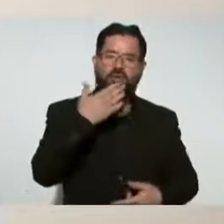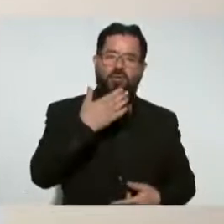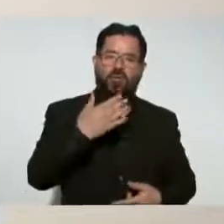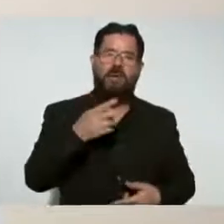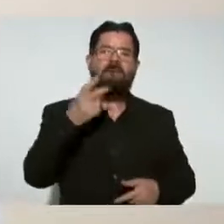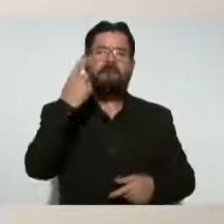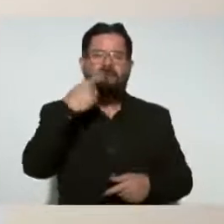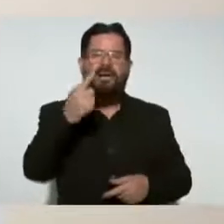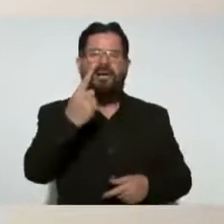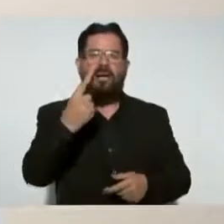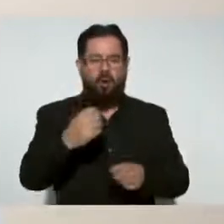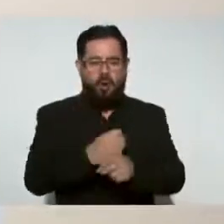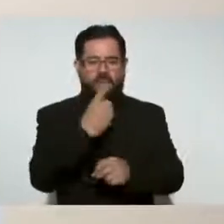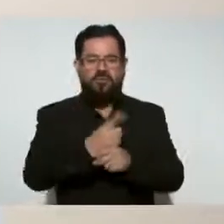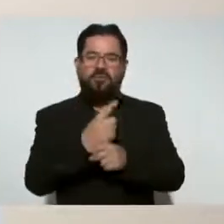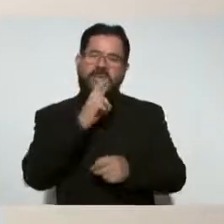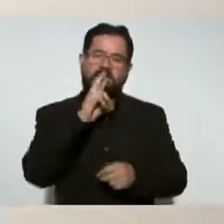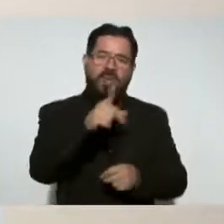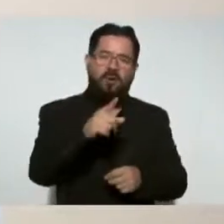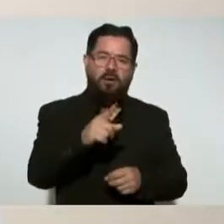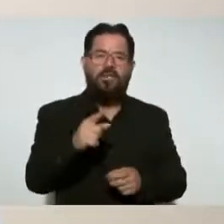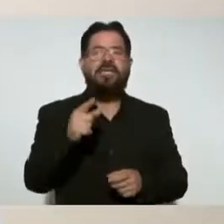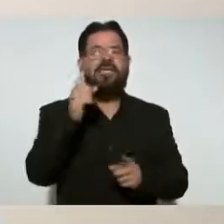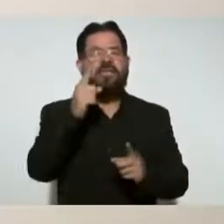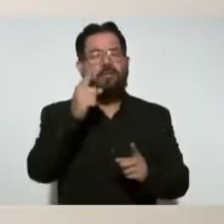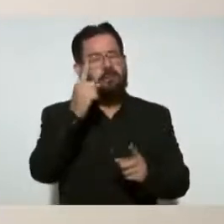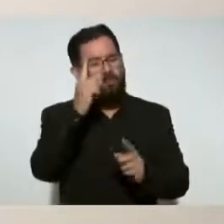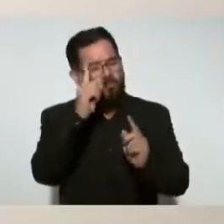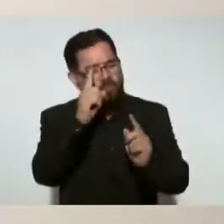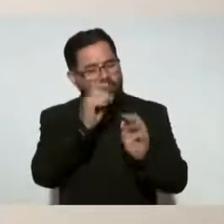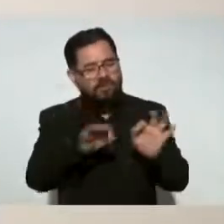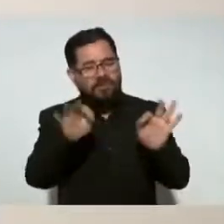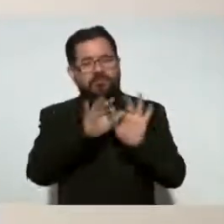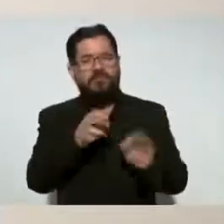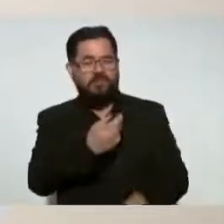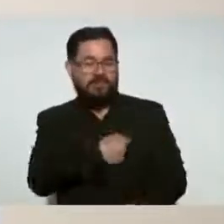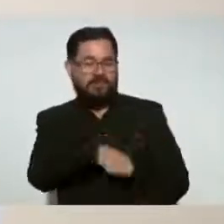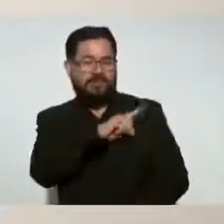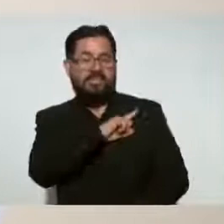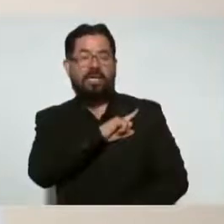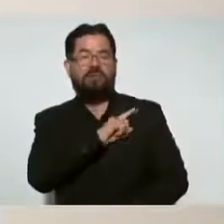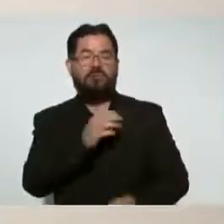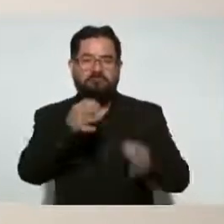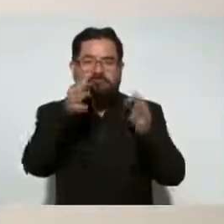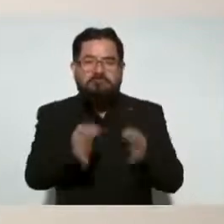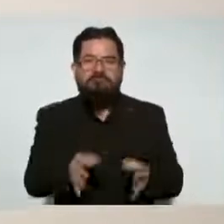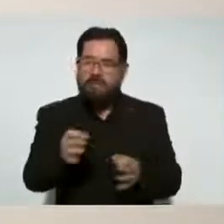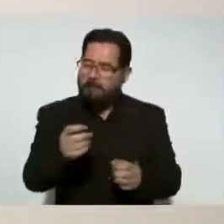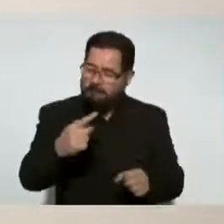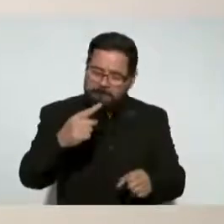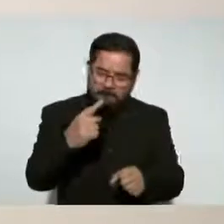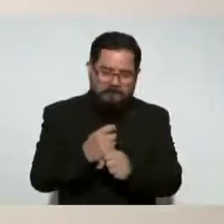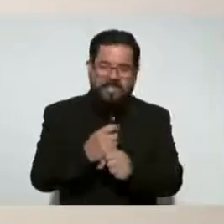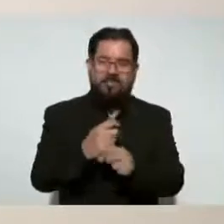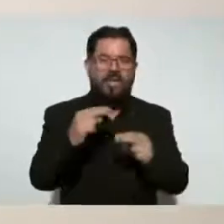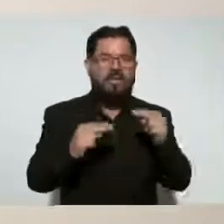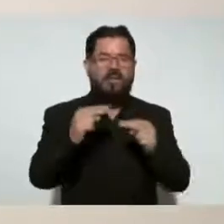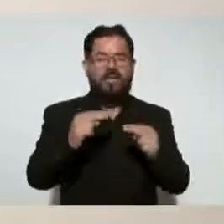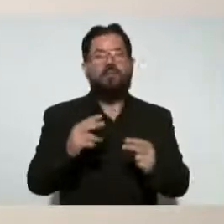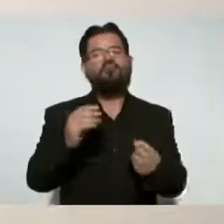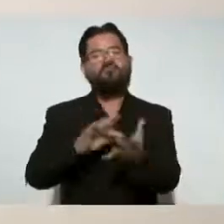sobre todo para que tengan una salud digna y de primera como se lo merecen. Muchas gracias, presidente, por estar de nuevo en